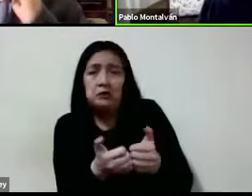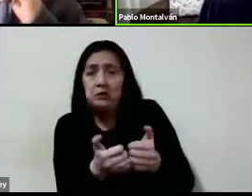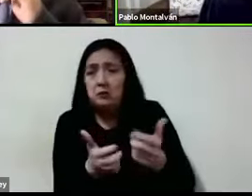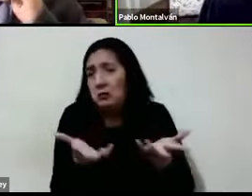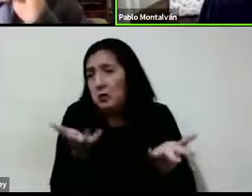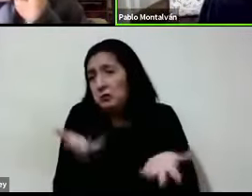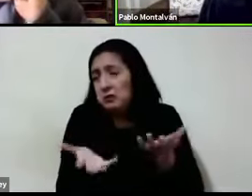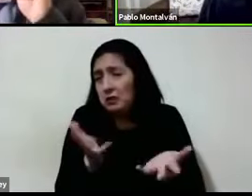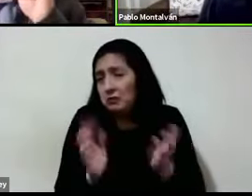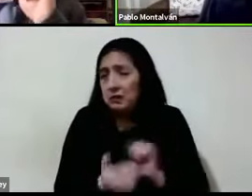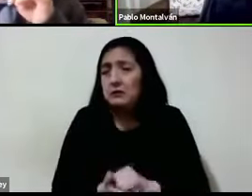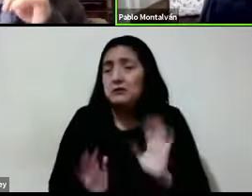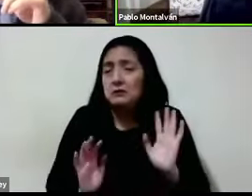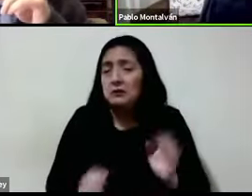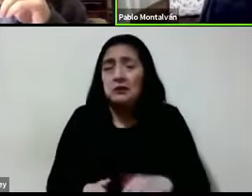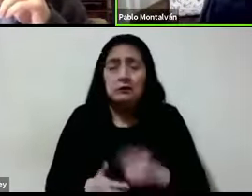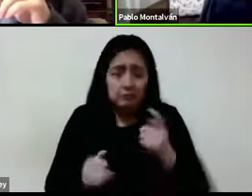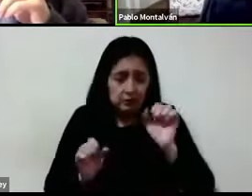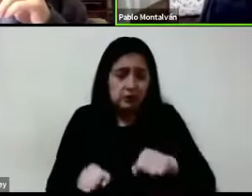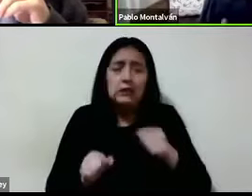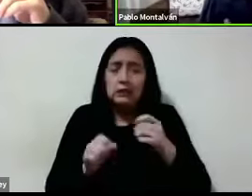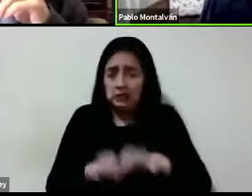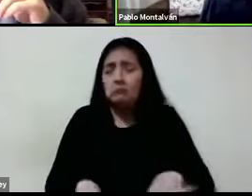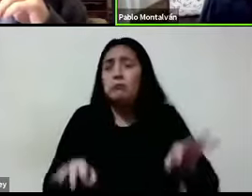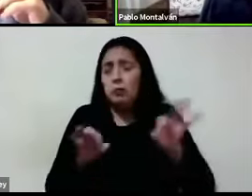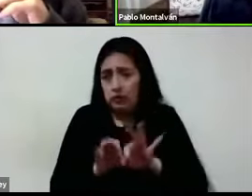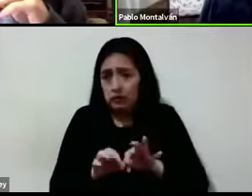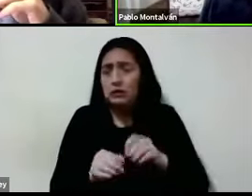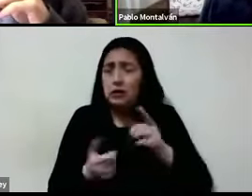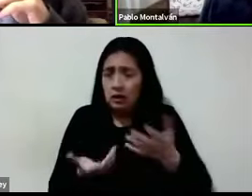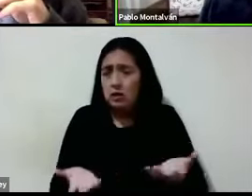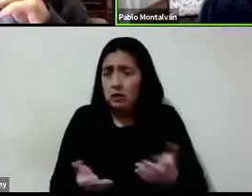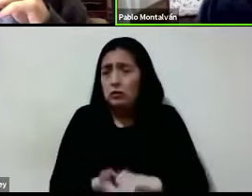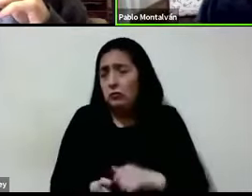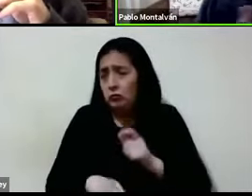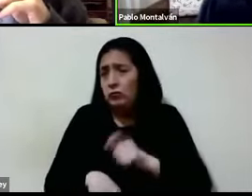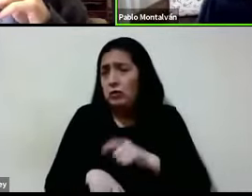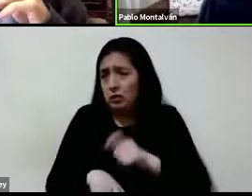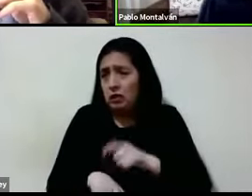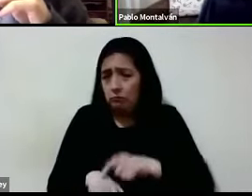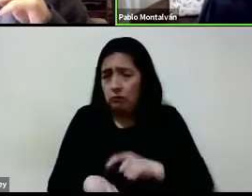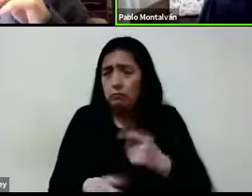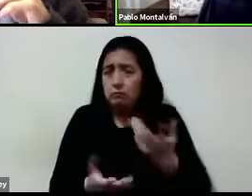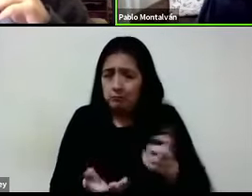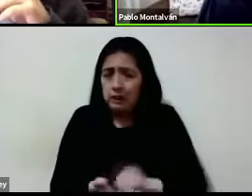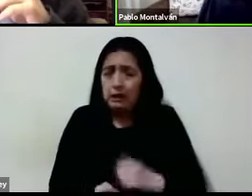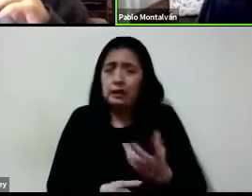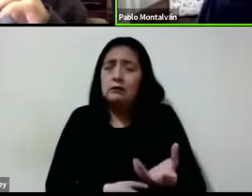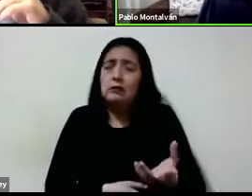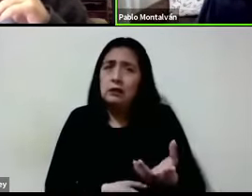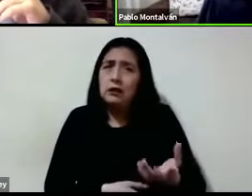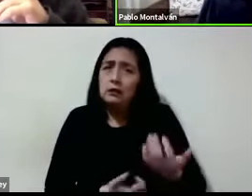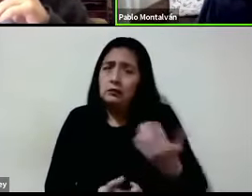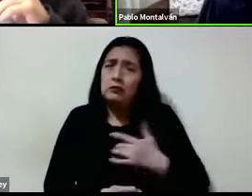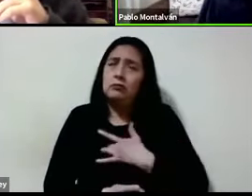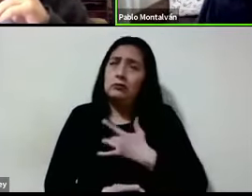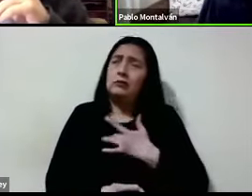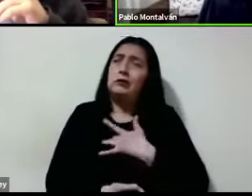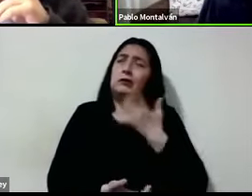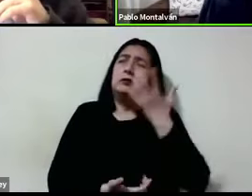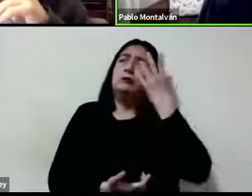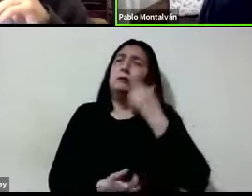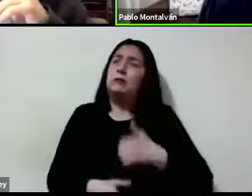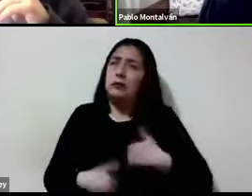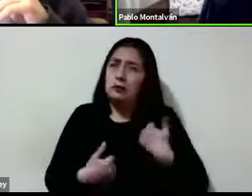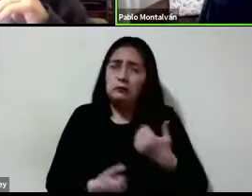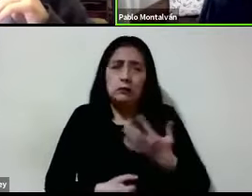tienen, pero es importante que se den un espacio también para procesar esto que están viviendo, porque es